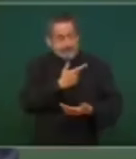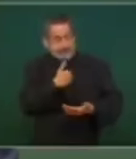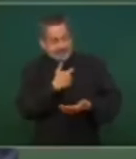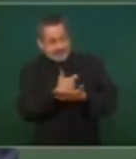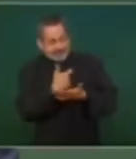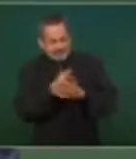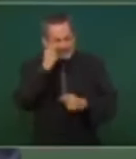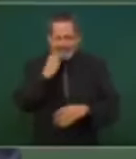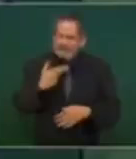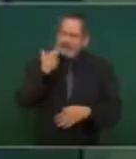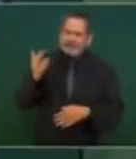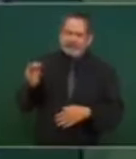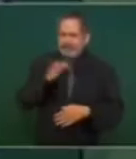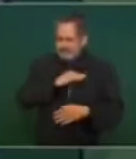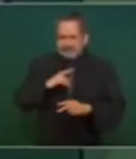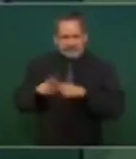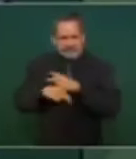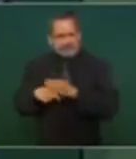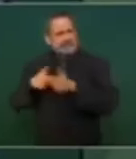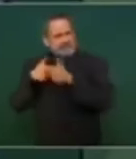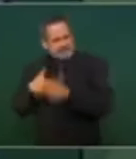riesgos en lo personal.